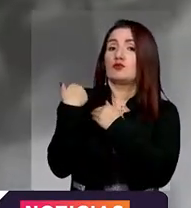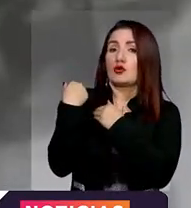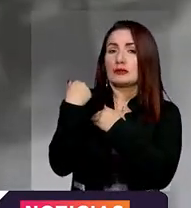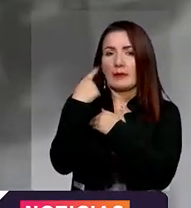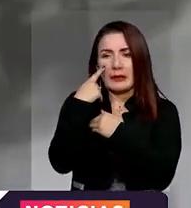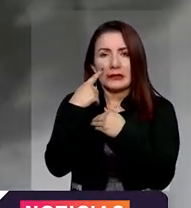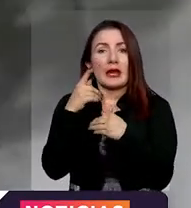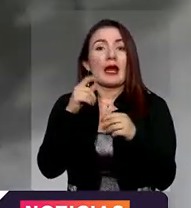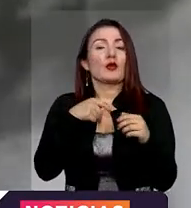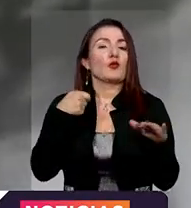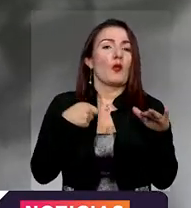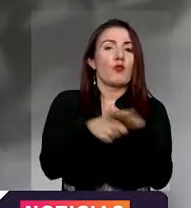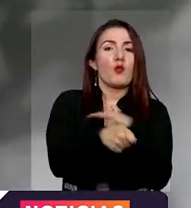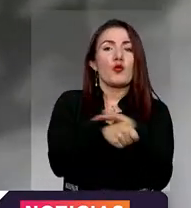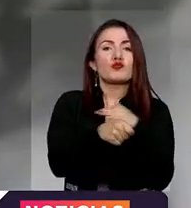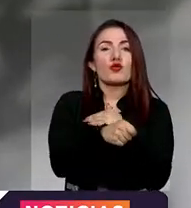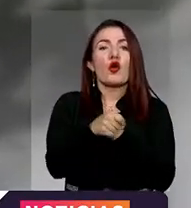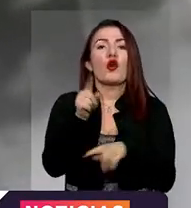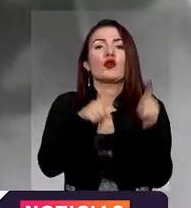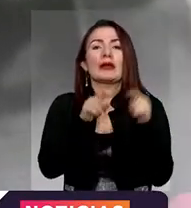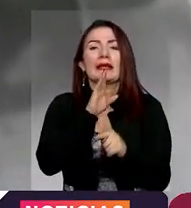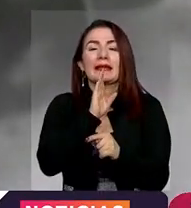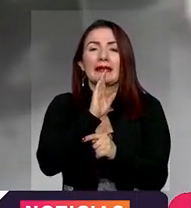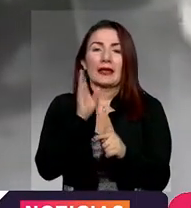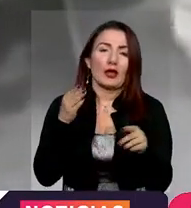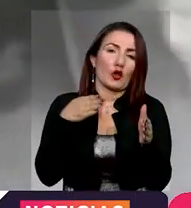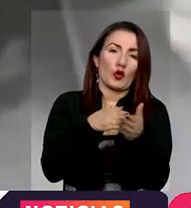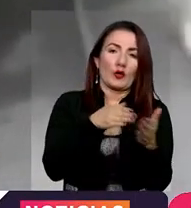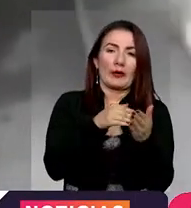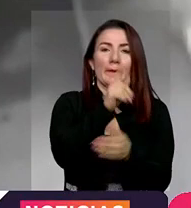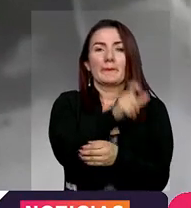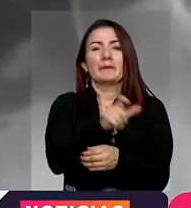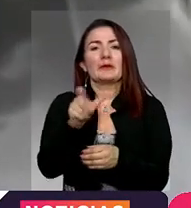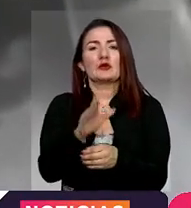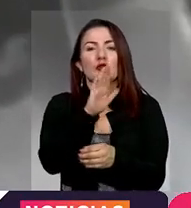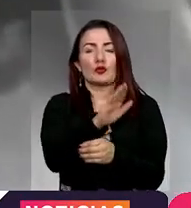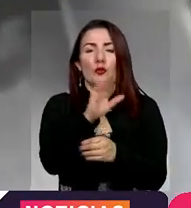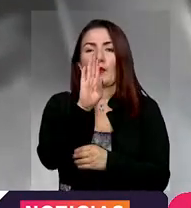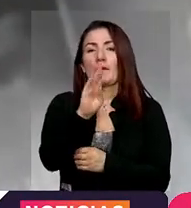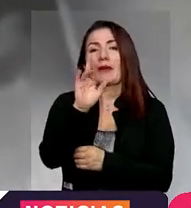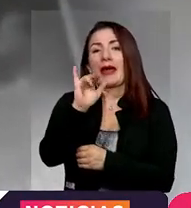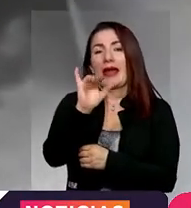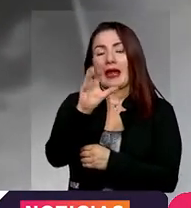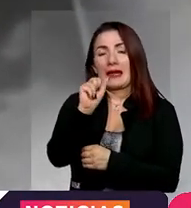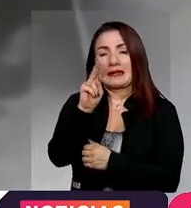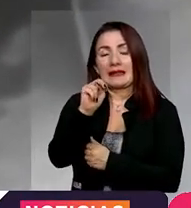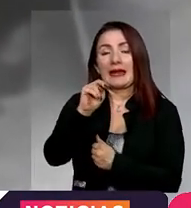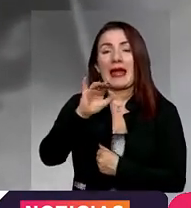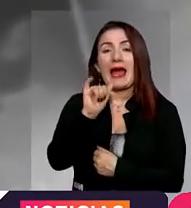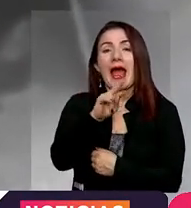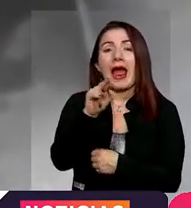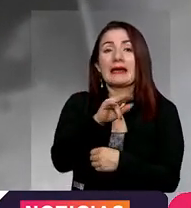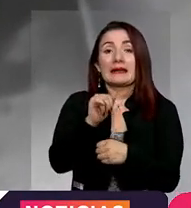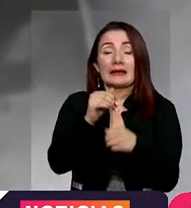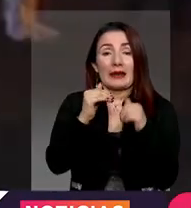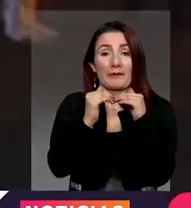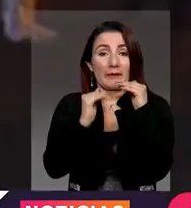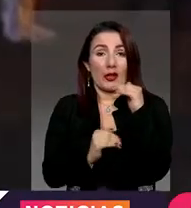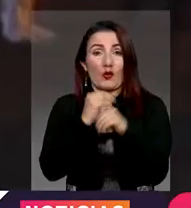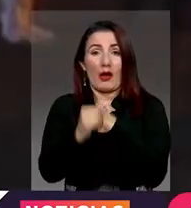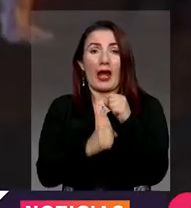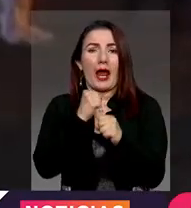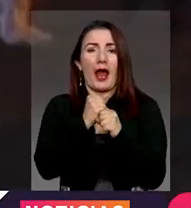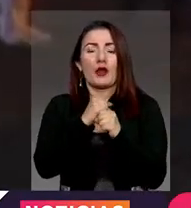tentativa de homicidio con dolo eventual en contra de la persona de bryant áñez un menor de edad que